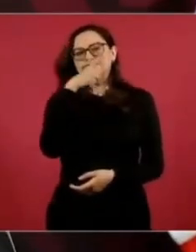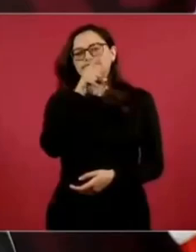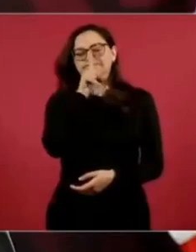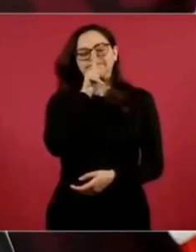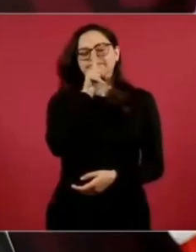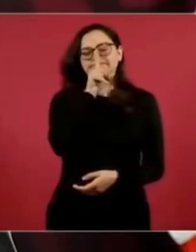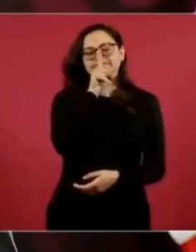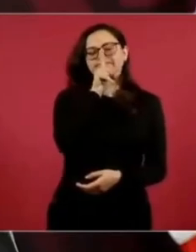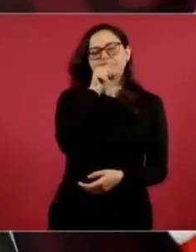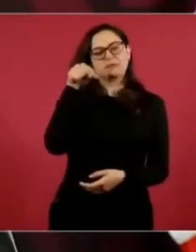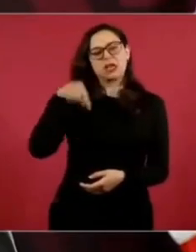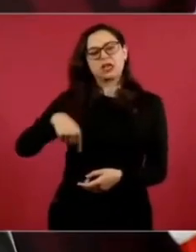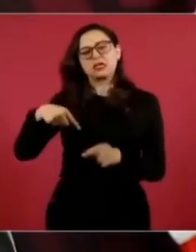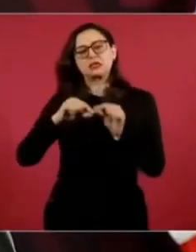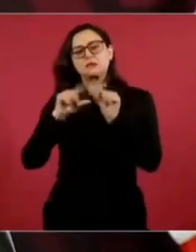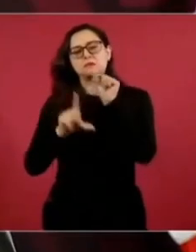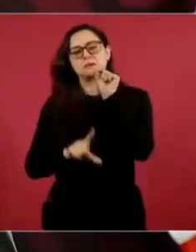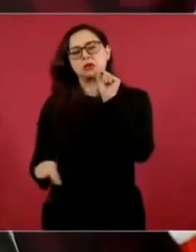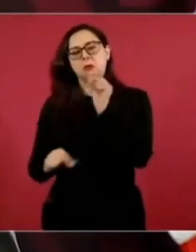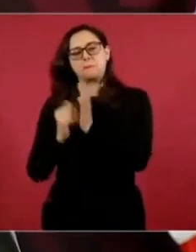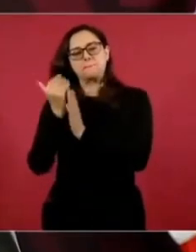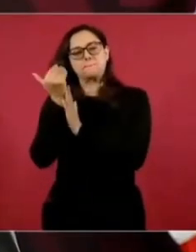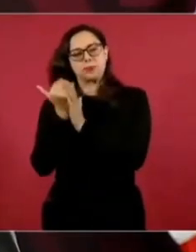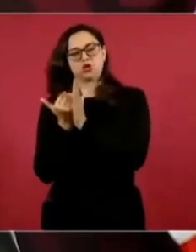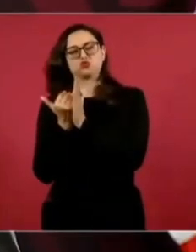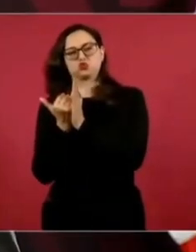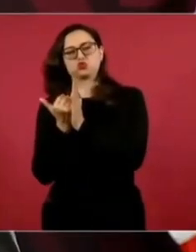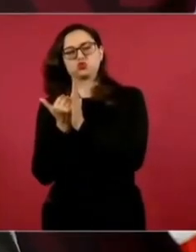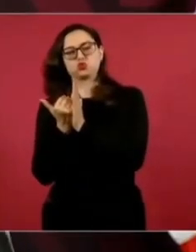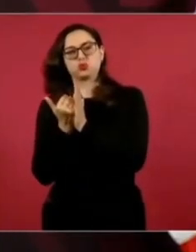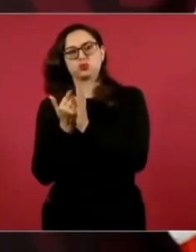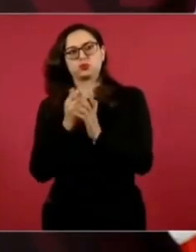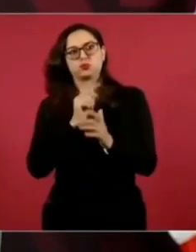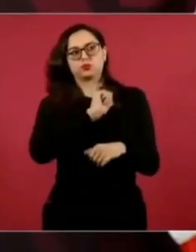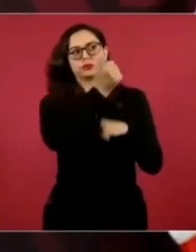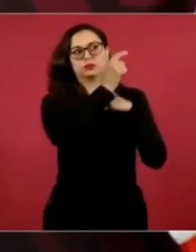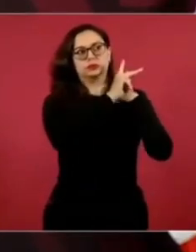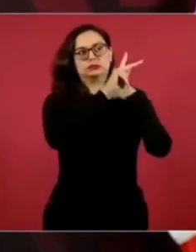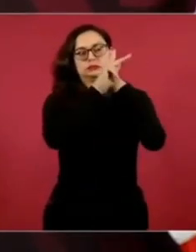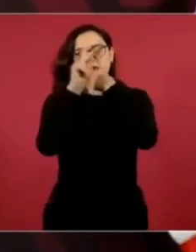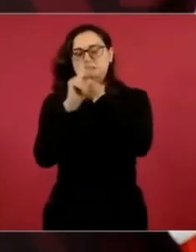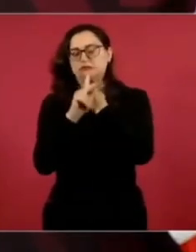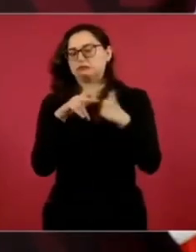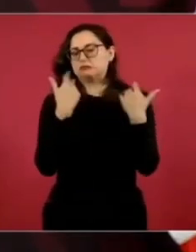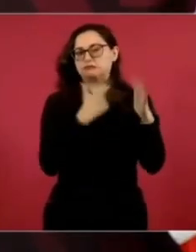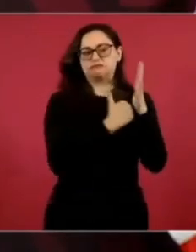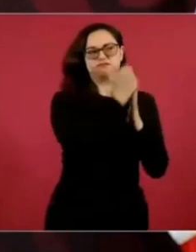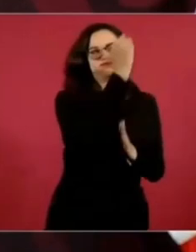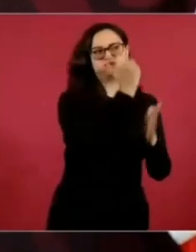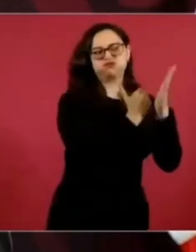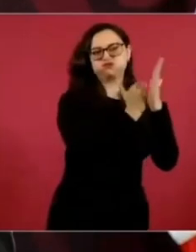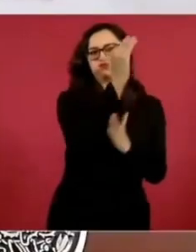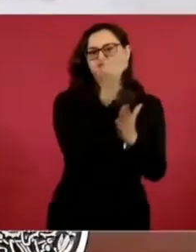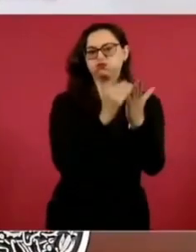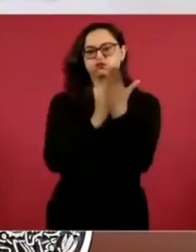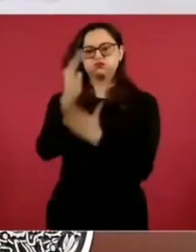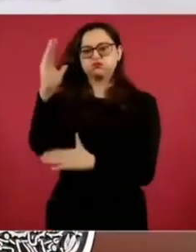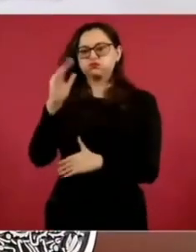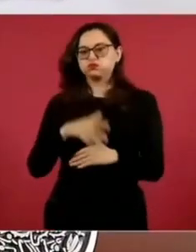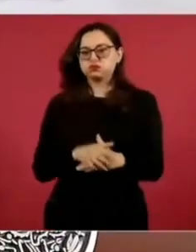el mundo no como estilo de vida México todavía